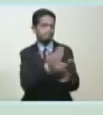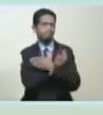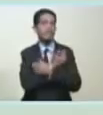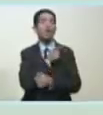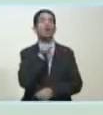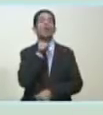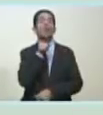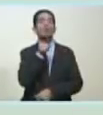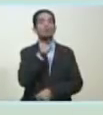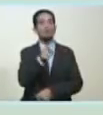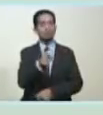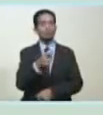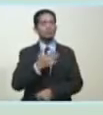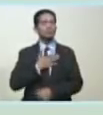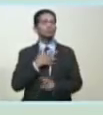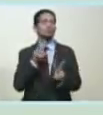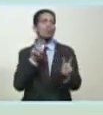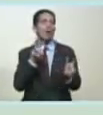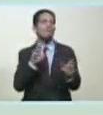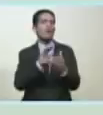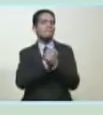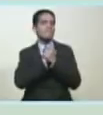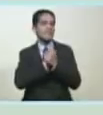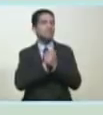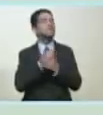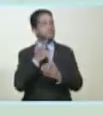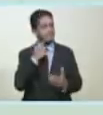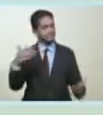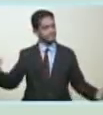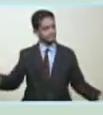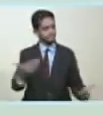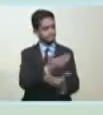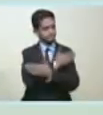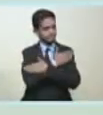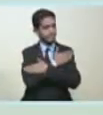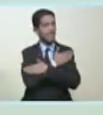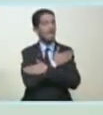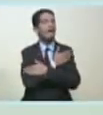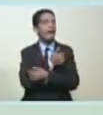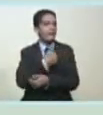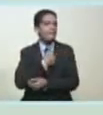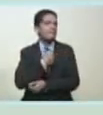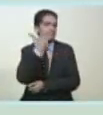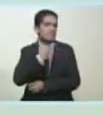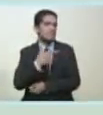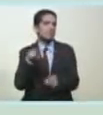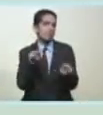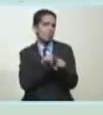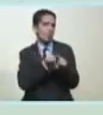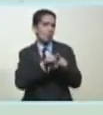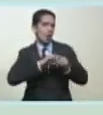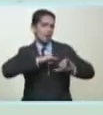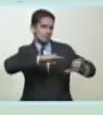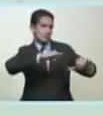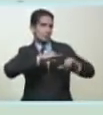tiene en mí un nuevo amigo. Y yo lo abracé y le dije, y usted tiene en Venezuela un nuevo amigo, soy su